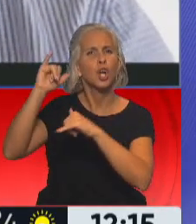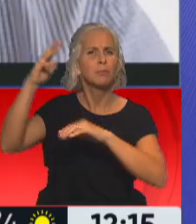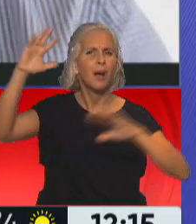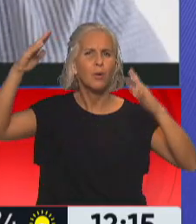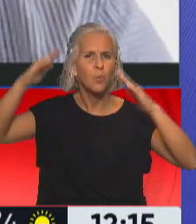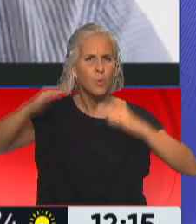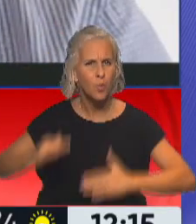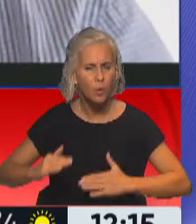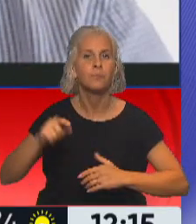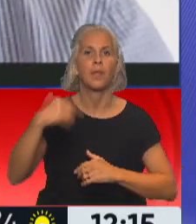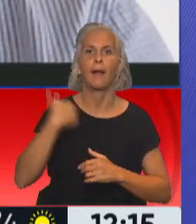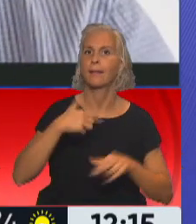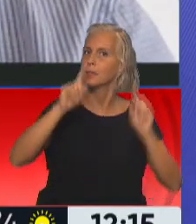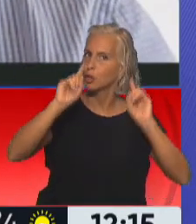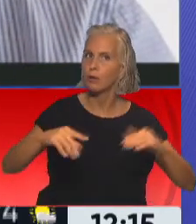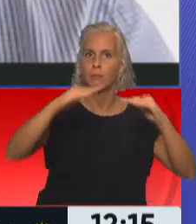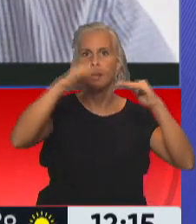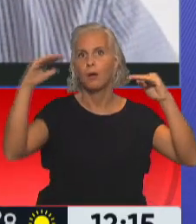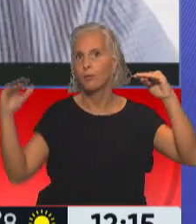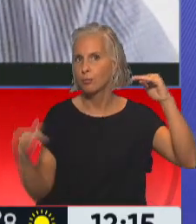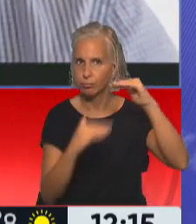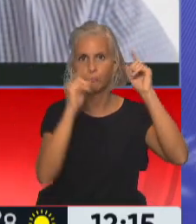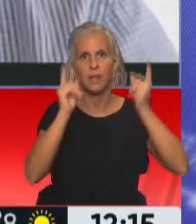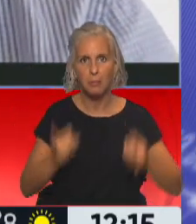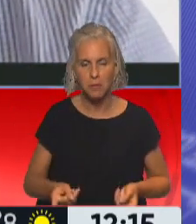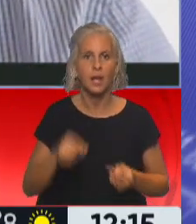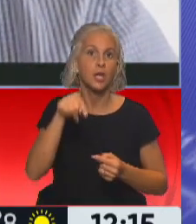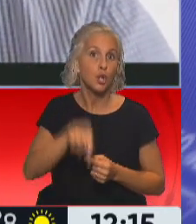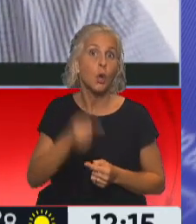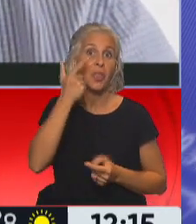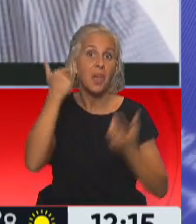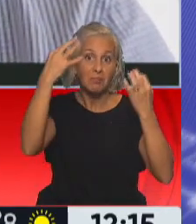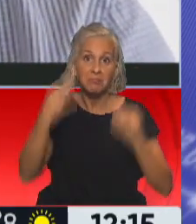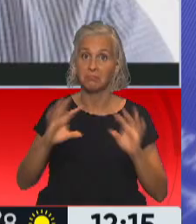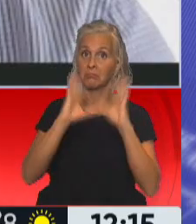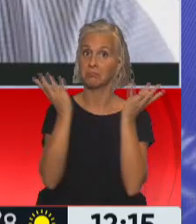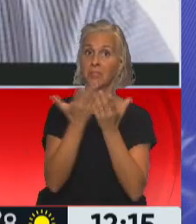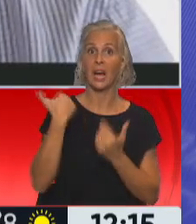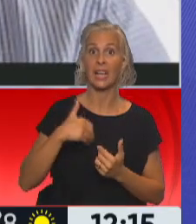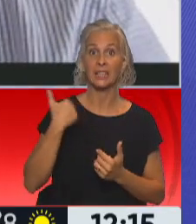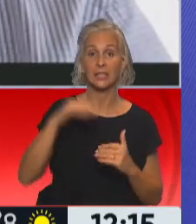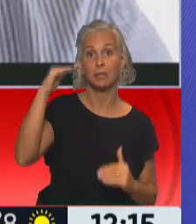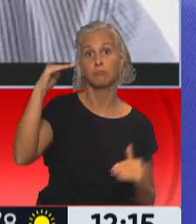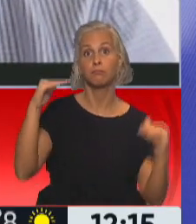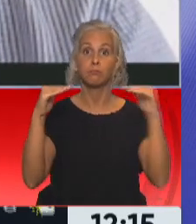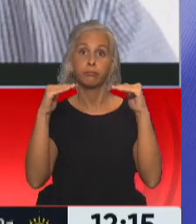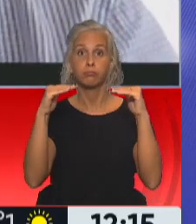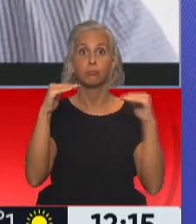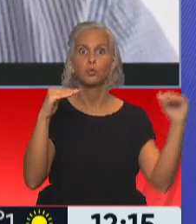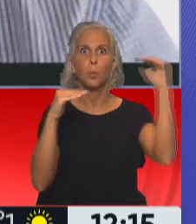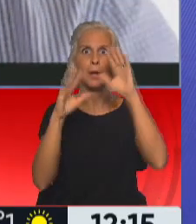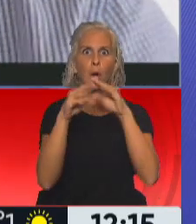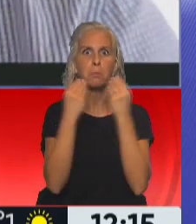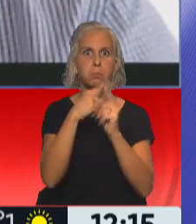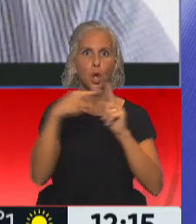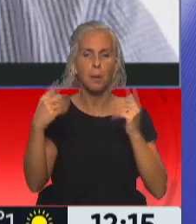mucho. La Argentina también cayó arrastrada por ese movimiento y hoy, en un día bueno para el mundo, la Argentina tiene una performance superior al promedio, lo que